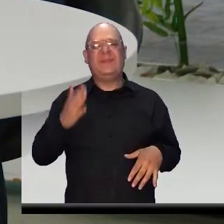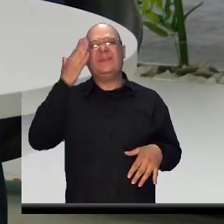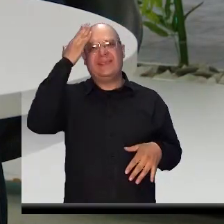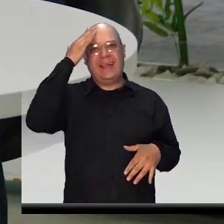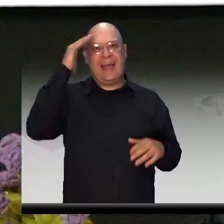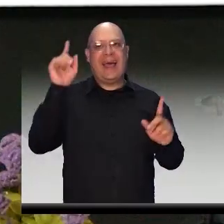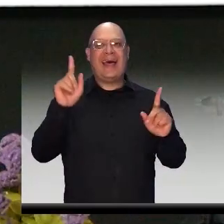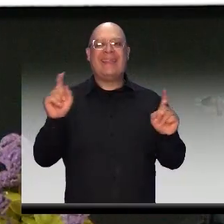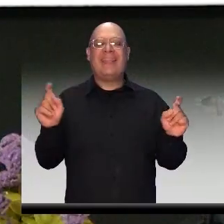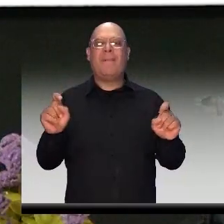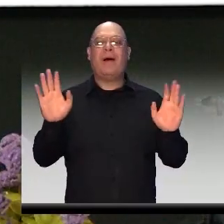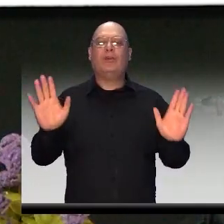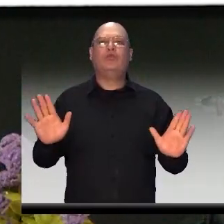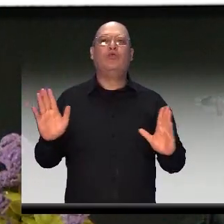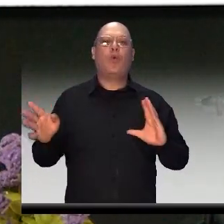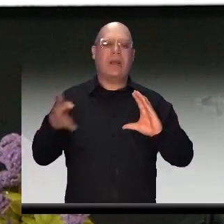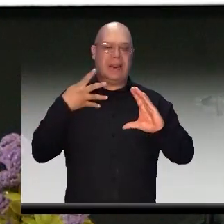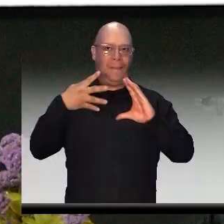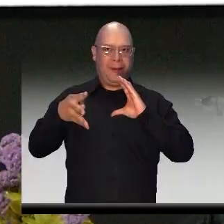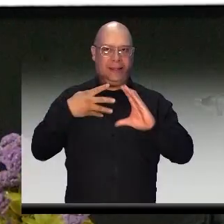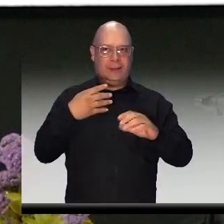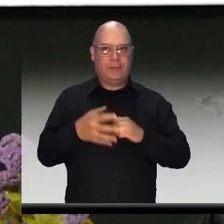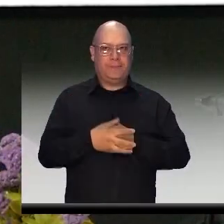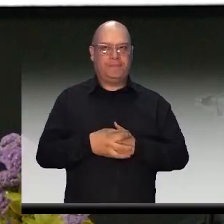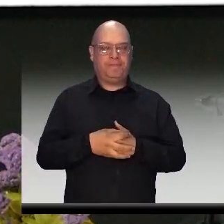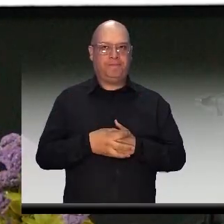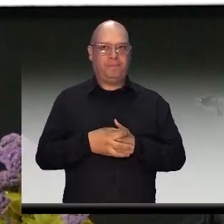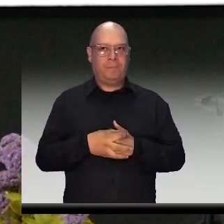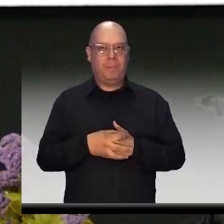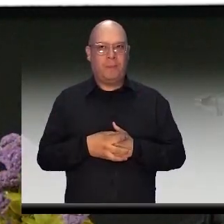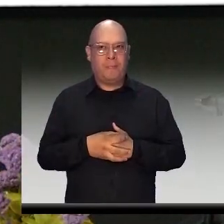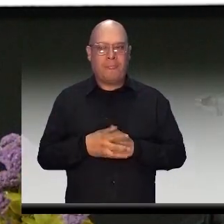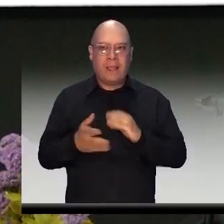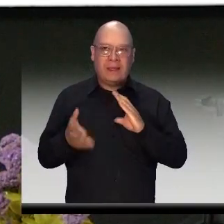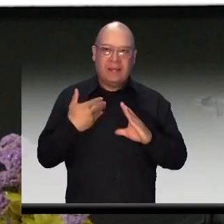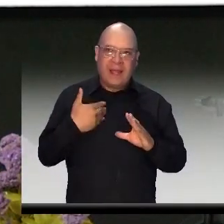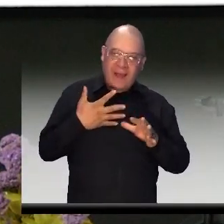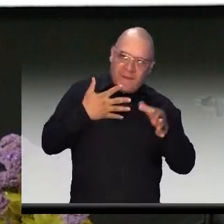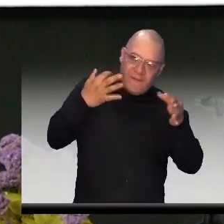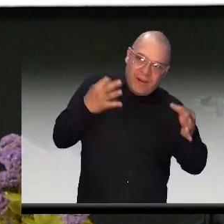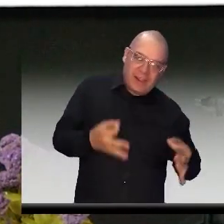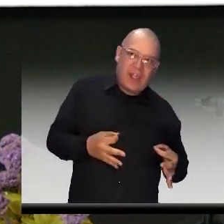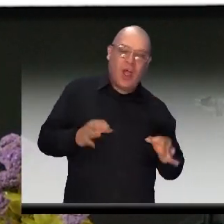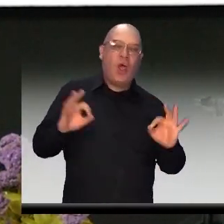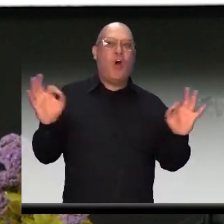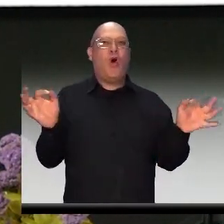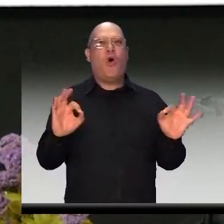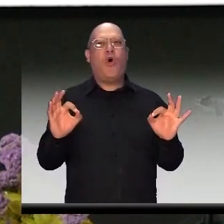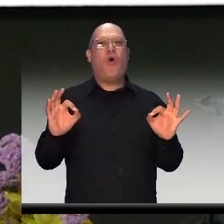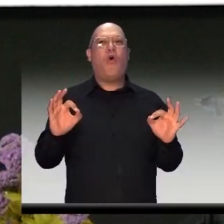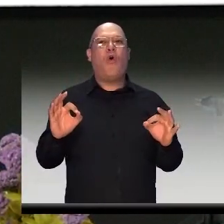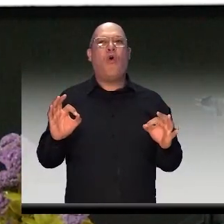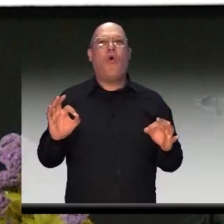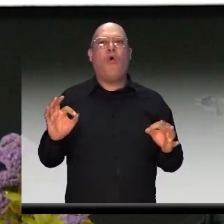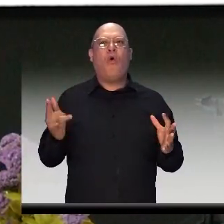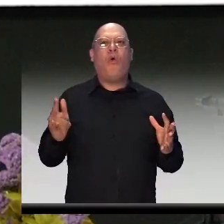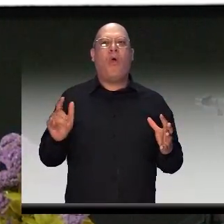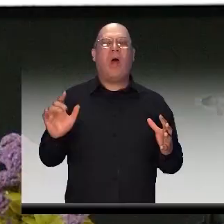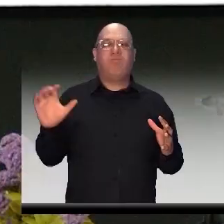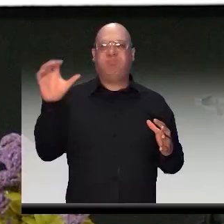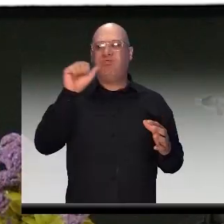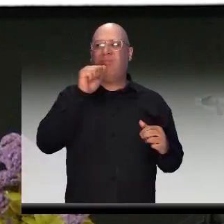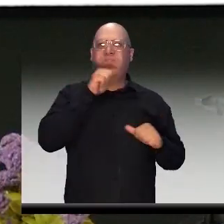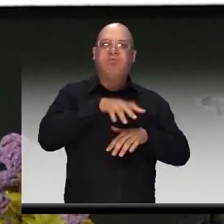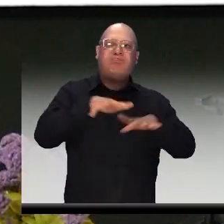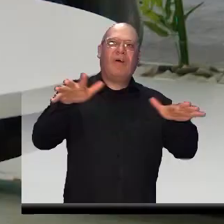cambio climático. ¿El cambio climático es algo real o es algo que simplemente es como mencionado, porque